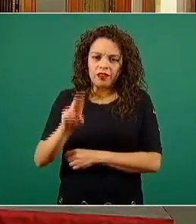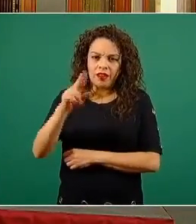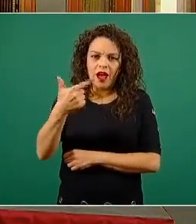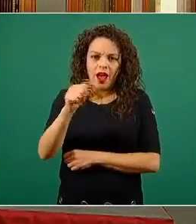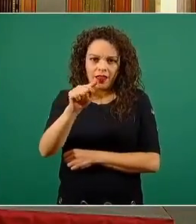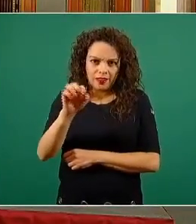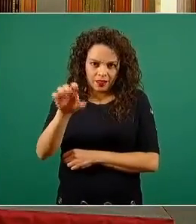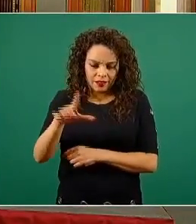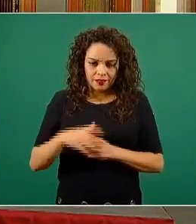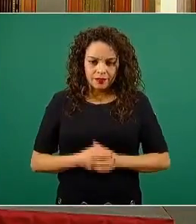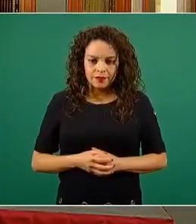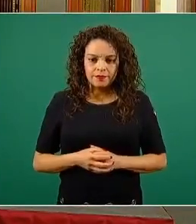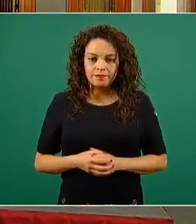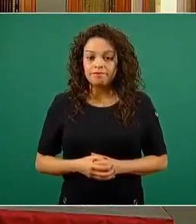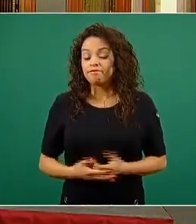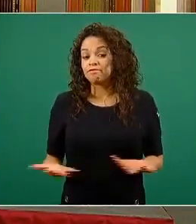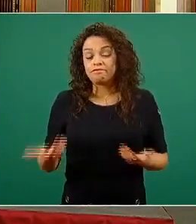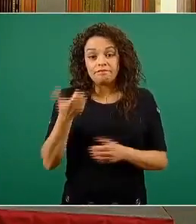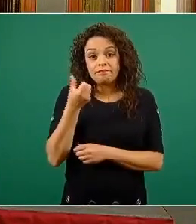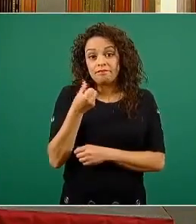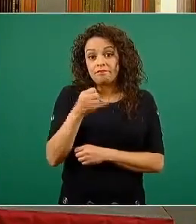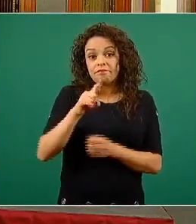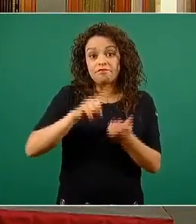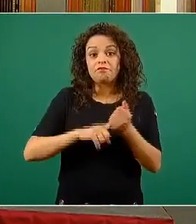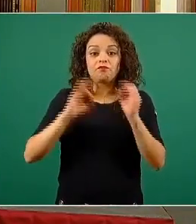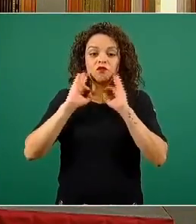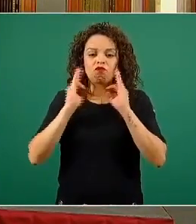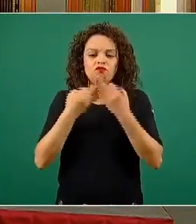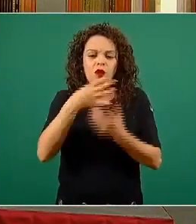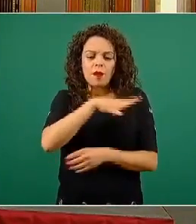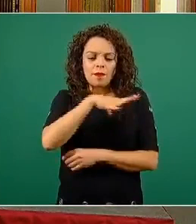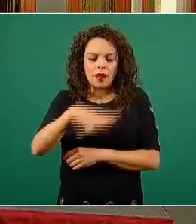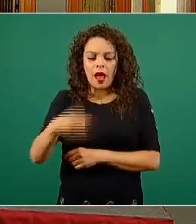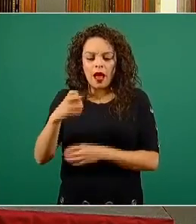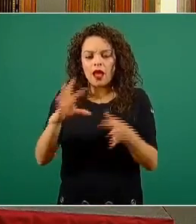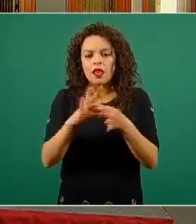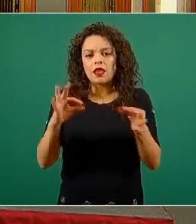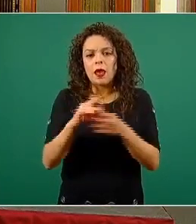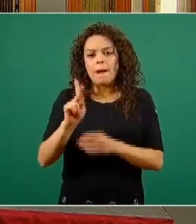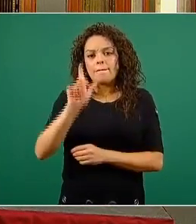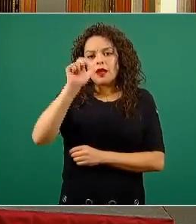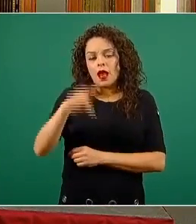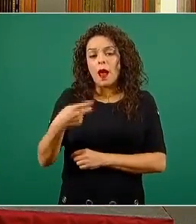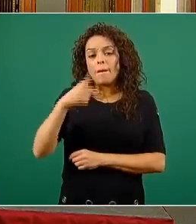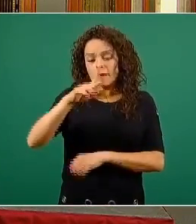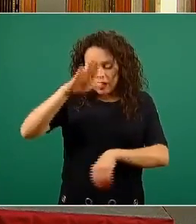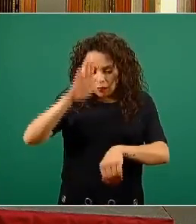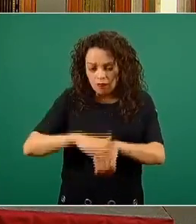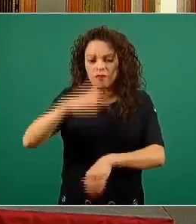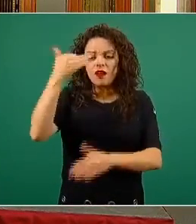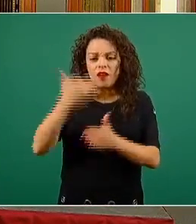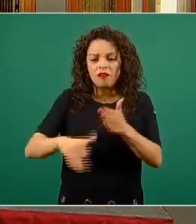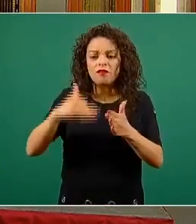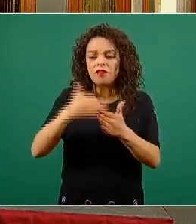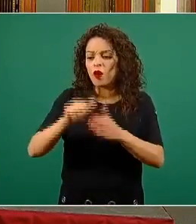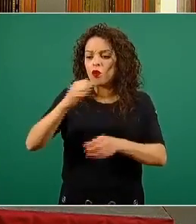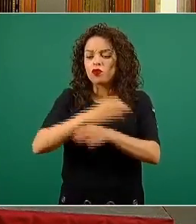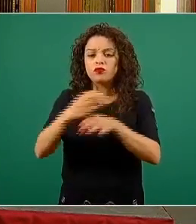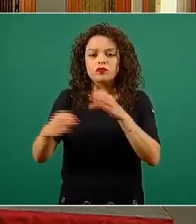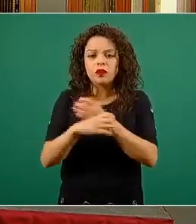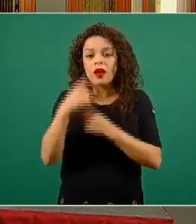general este plan tal y como se está presentando, pero hay muchas cosas que todavía están por verse. Primero que nada, las